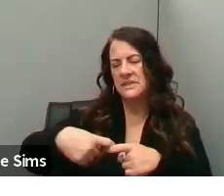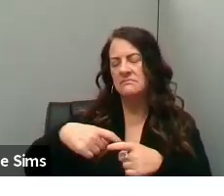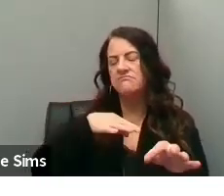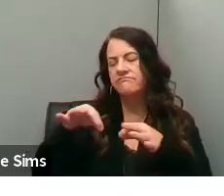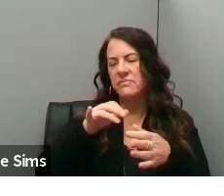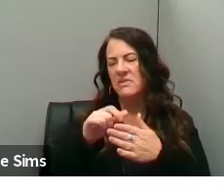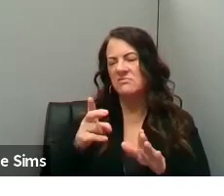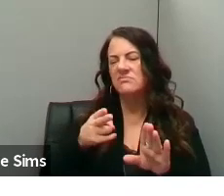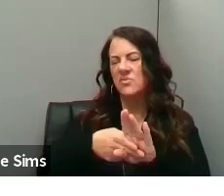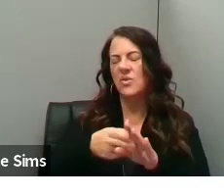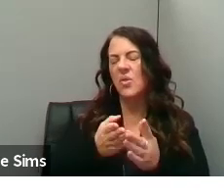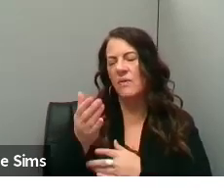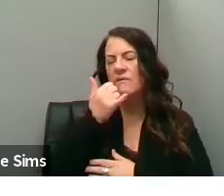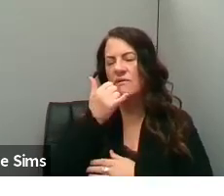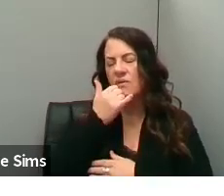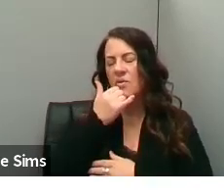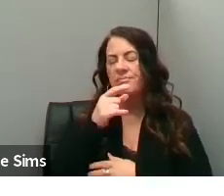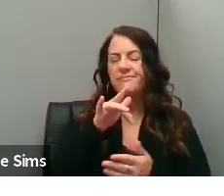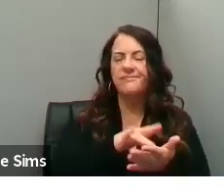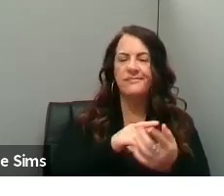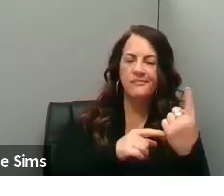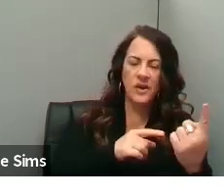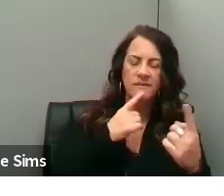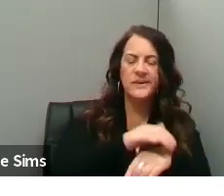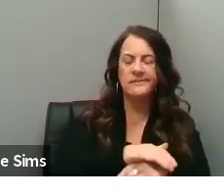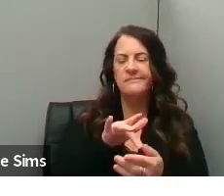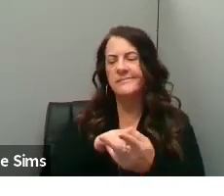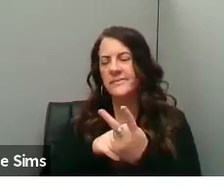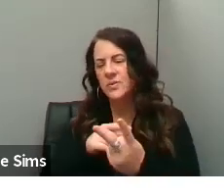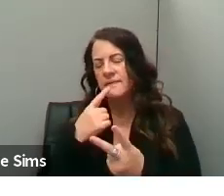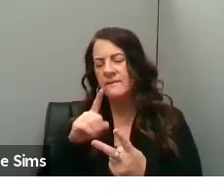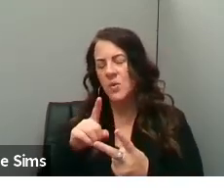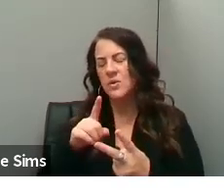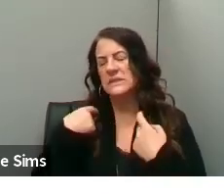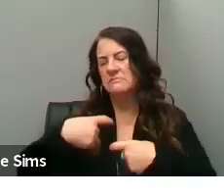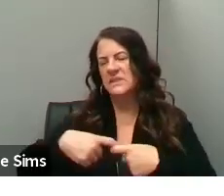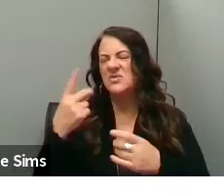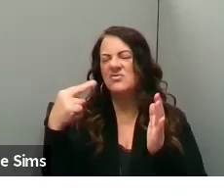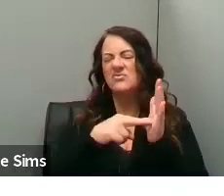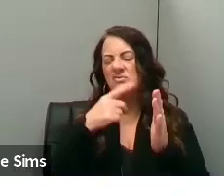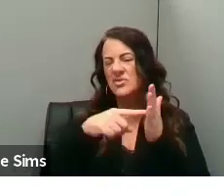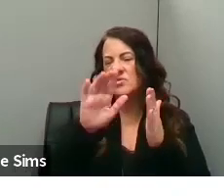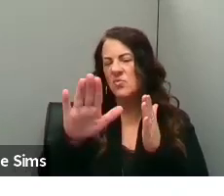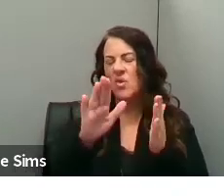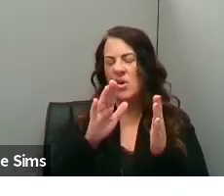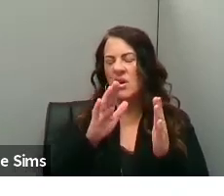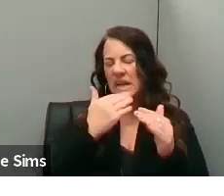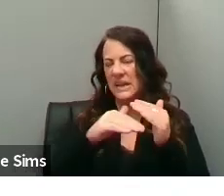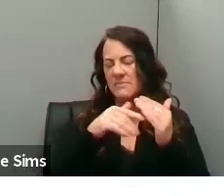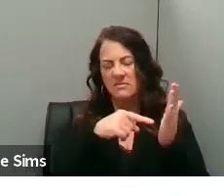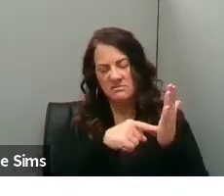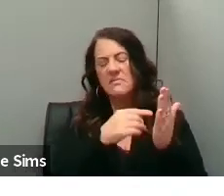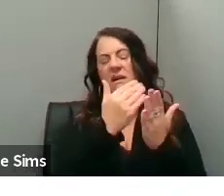1 para inglés o el número 2 para español. El número de teléfono está incluido en la registración de